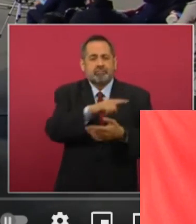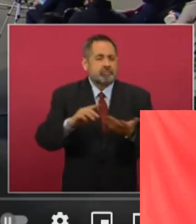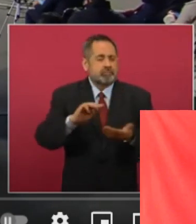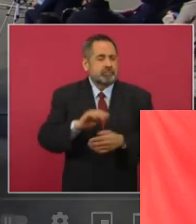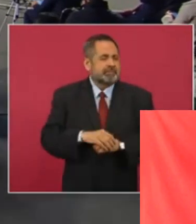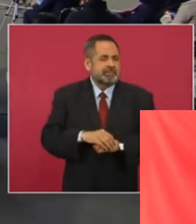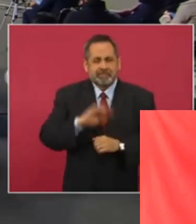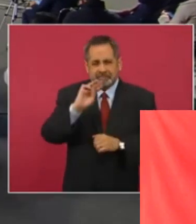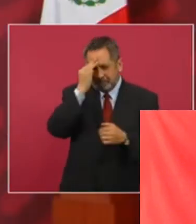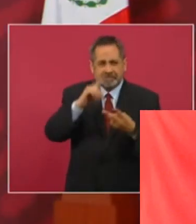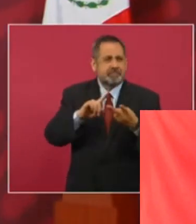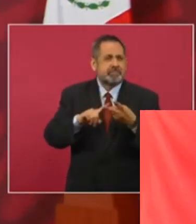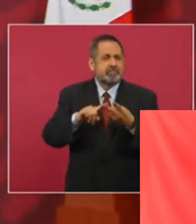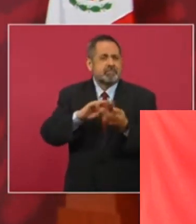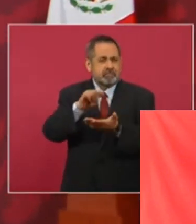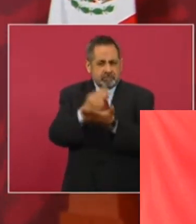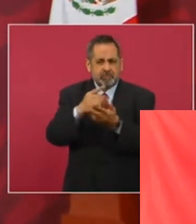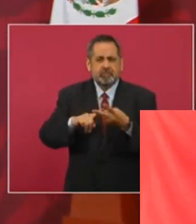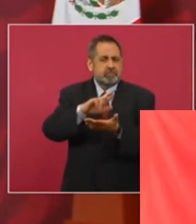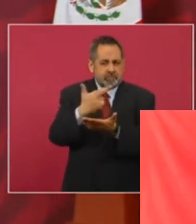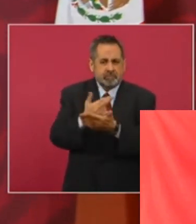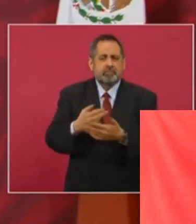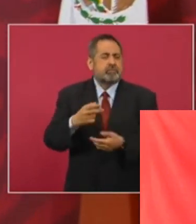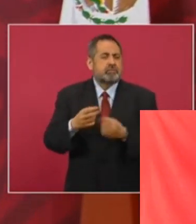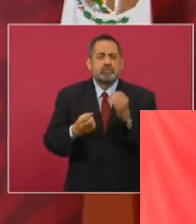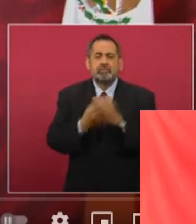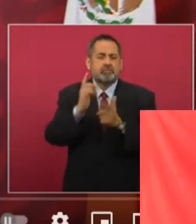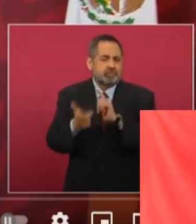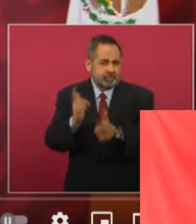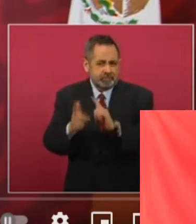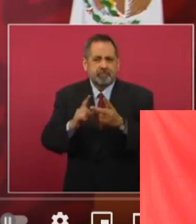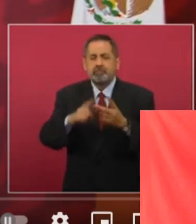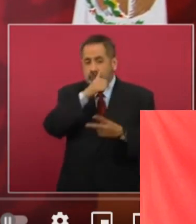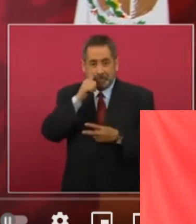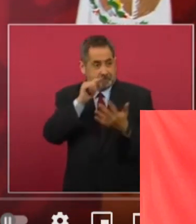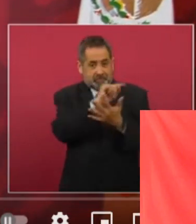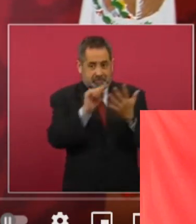Matamoros, en Reynosa, en Nuevo Laredo, en Juárez, sobre todo